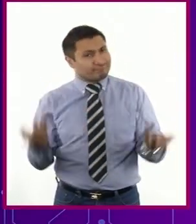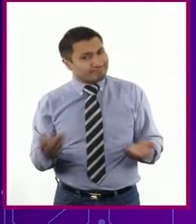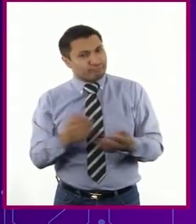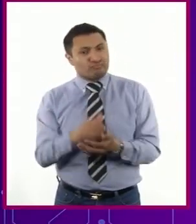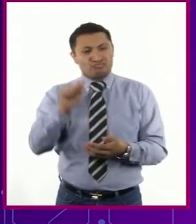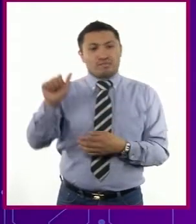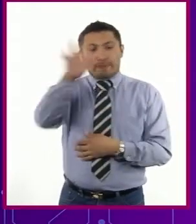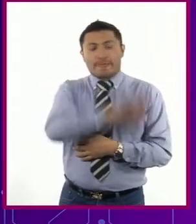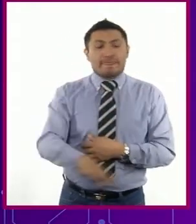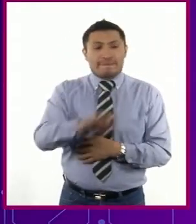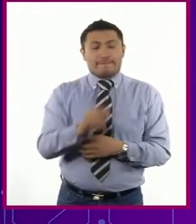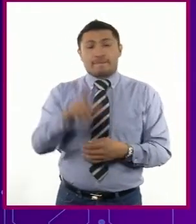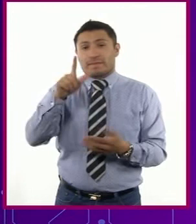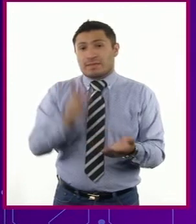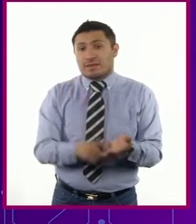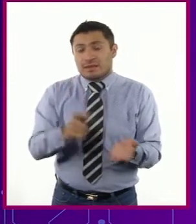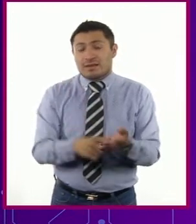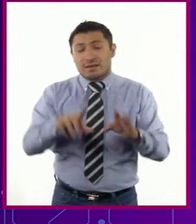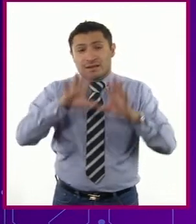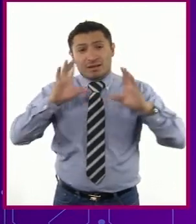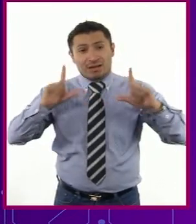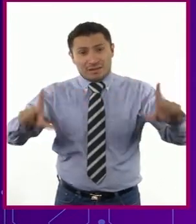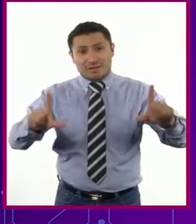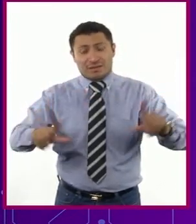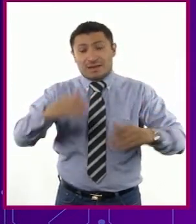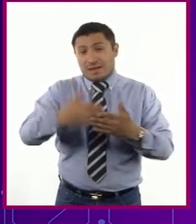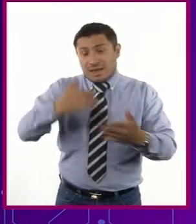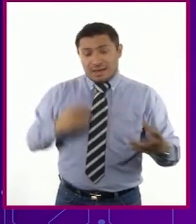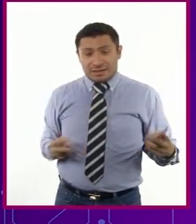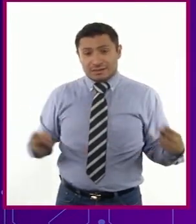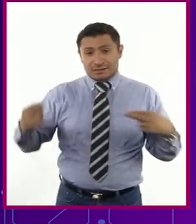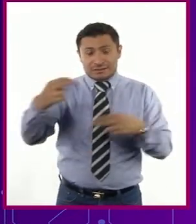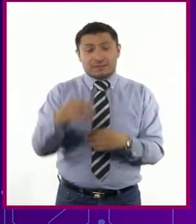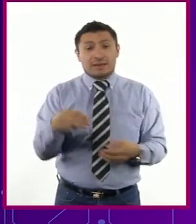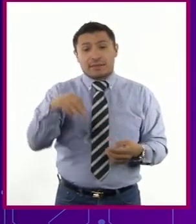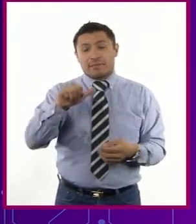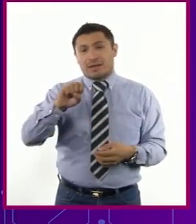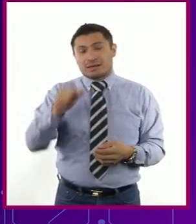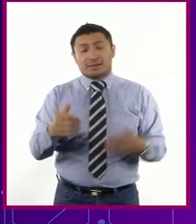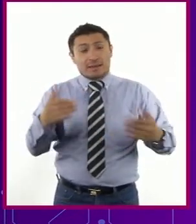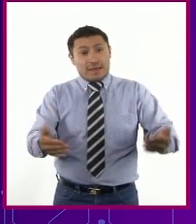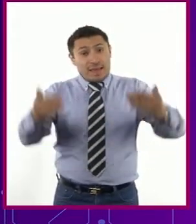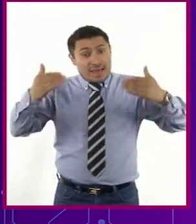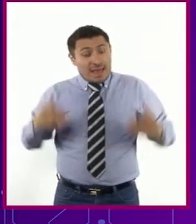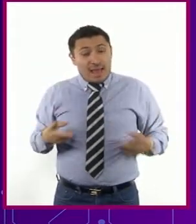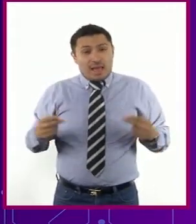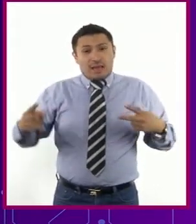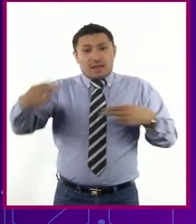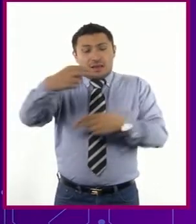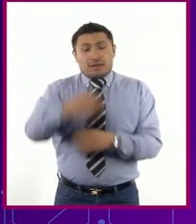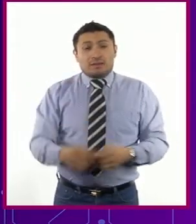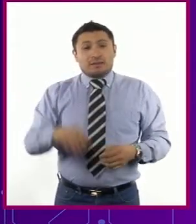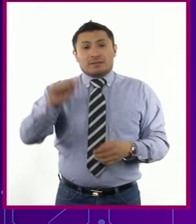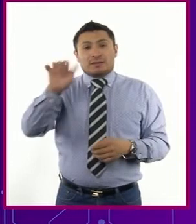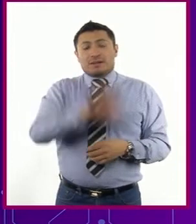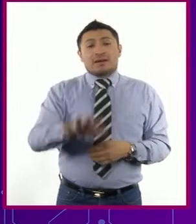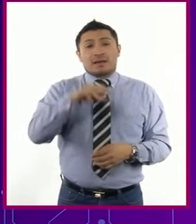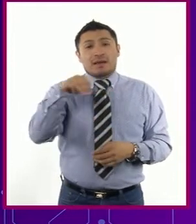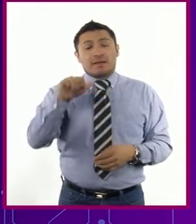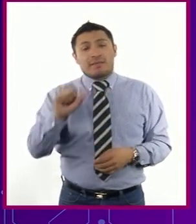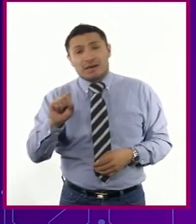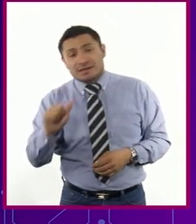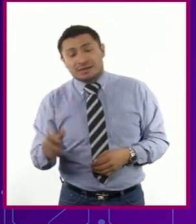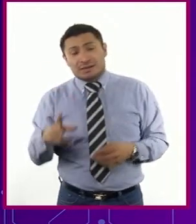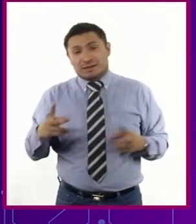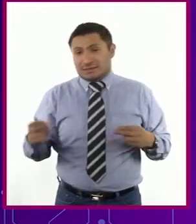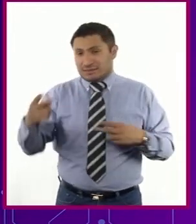área de la lámina antes de los cortes, masa de la lámina antes de los cortes, área y masa de las secciones